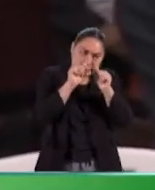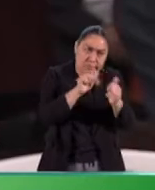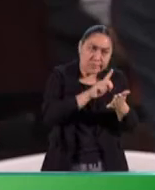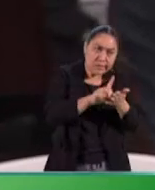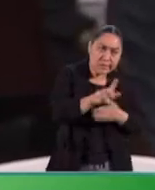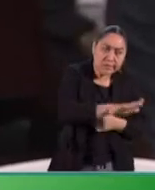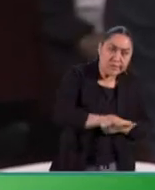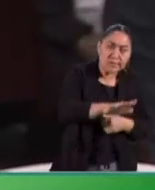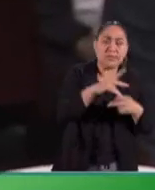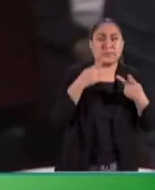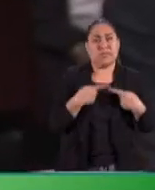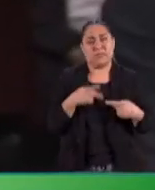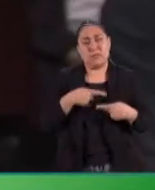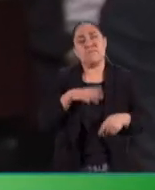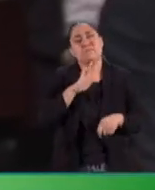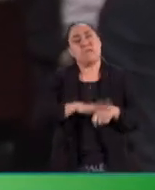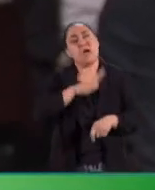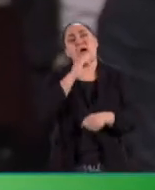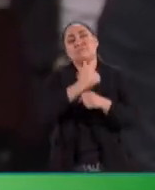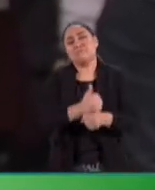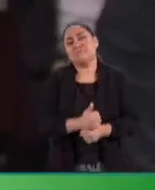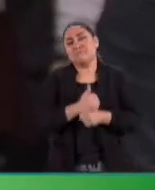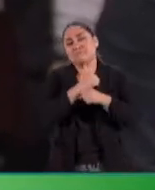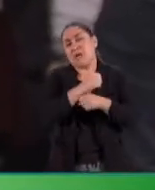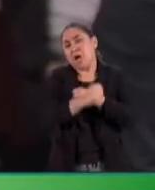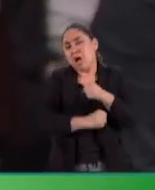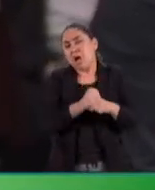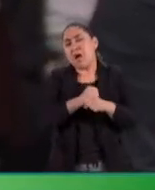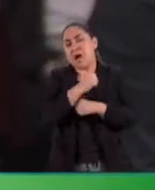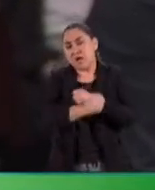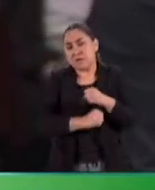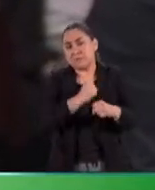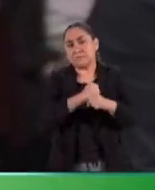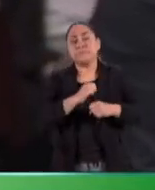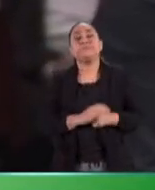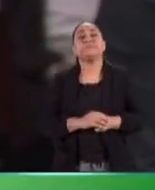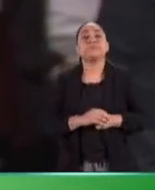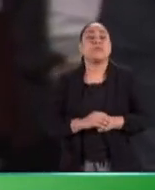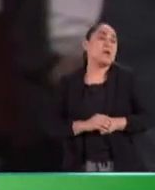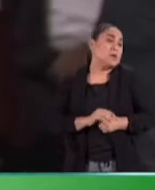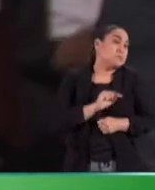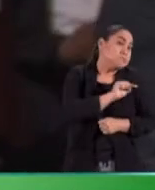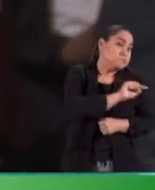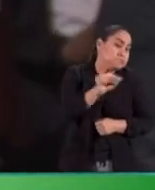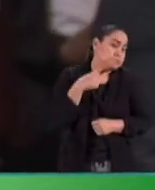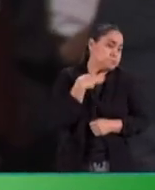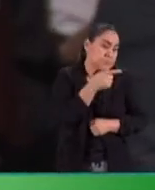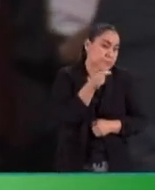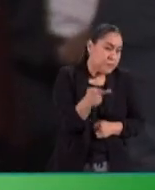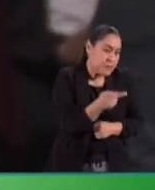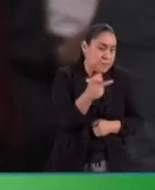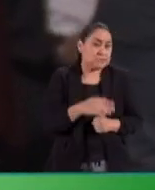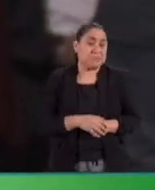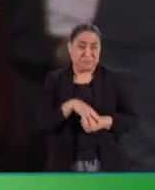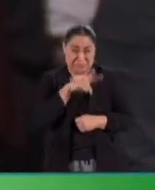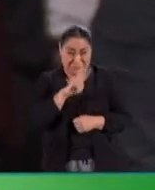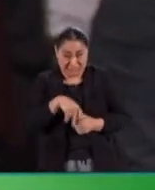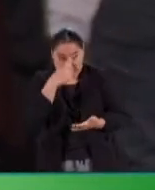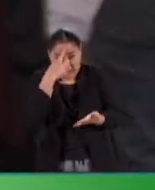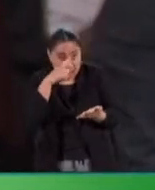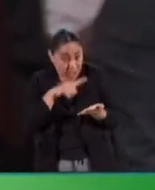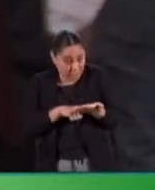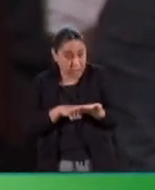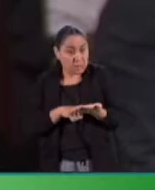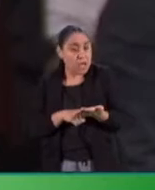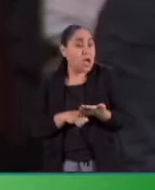poblaciones históricamente vulnerables del país les quiero preguntar a ustedes de verdad creen que tendrán mejor